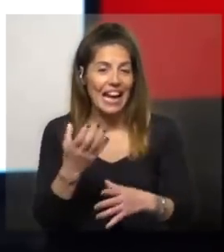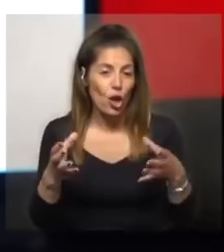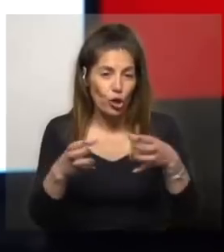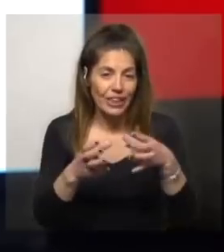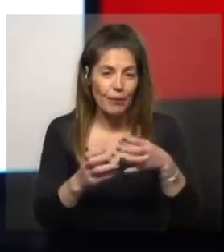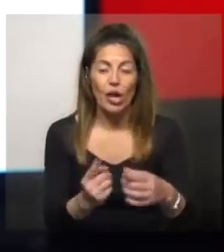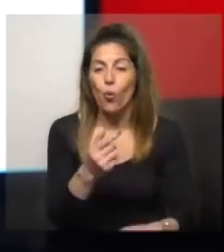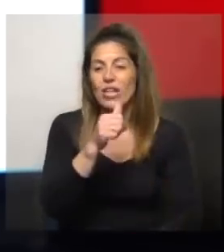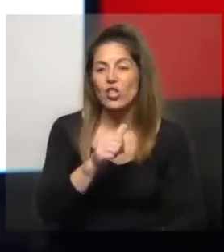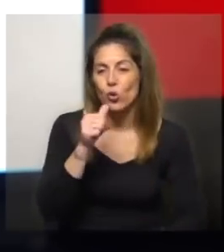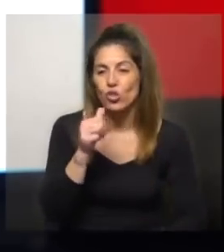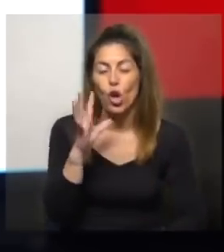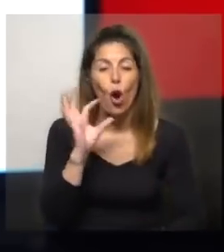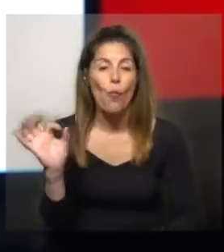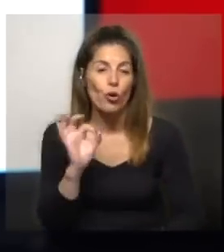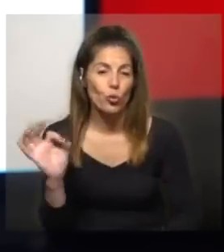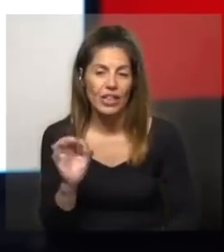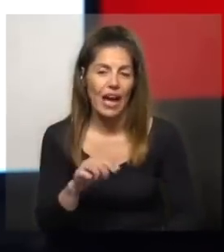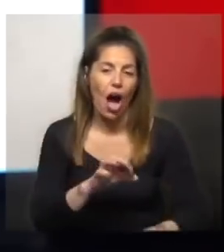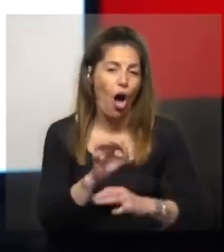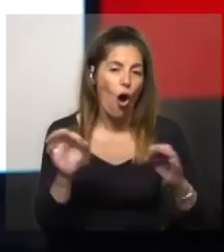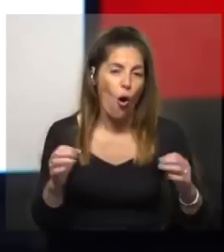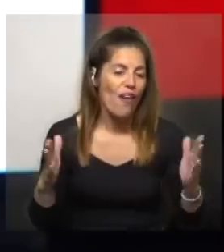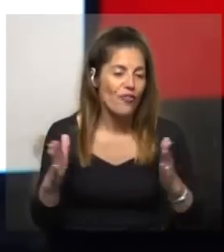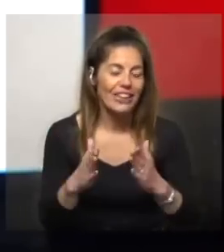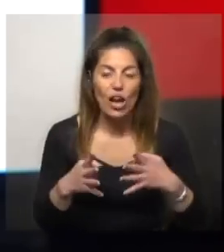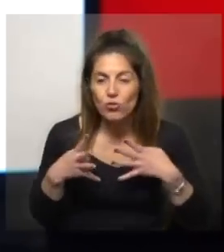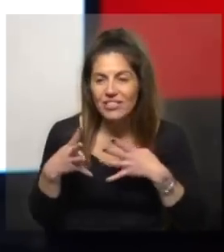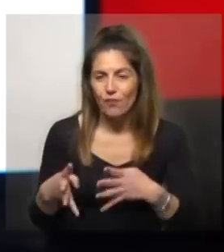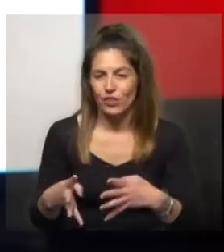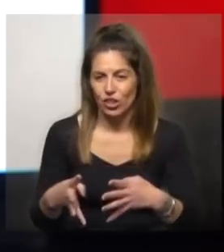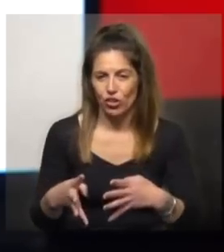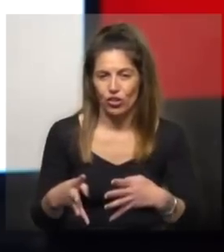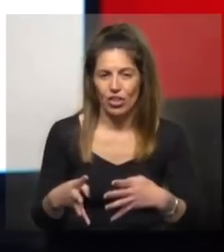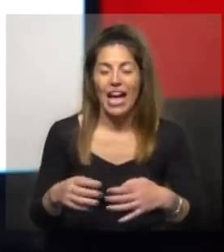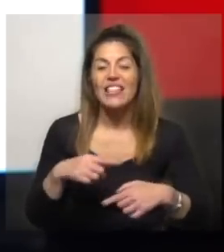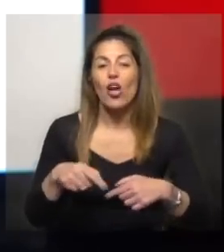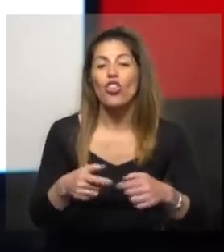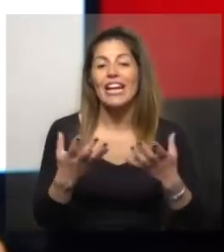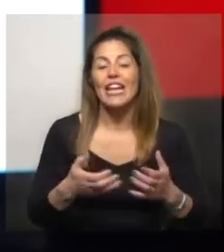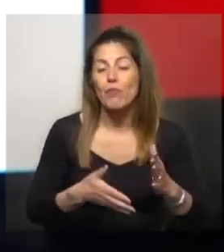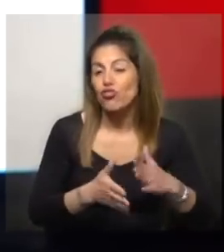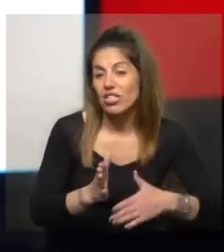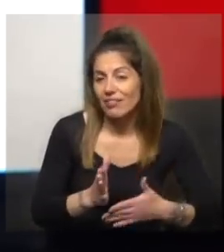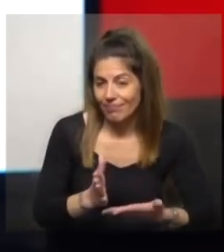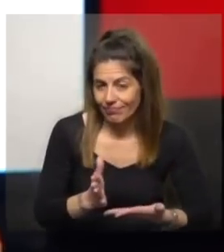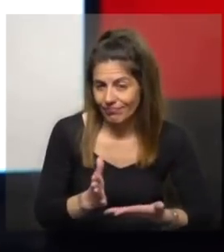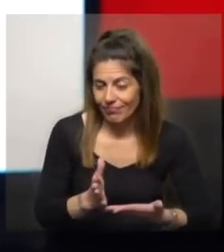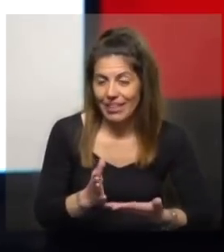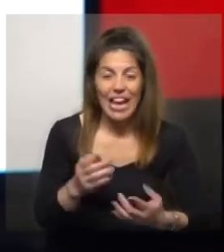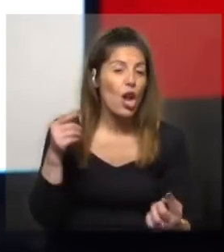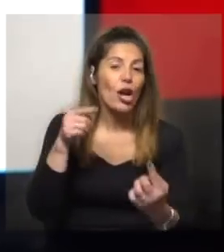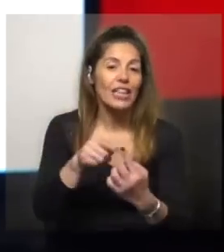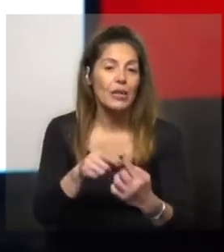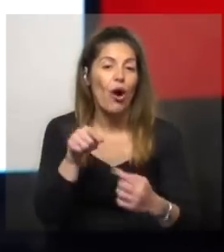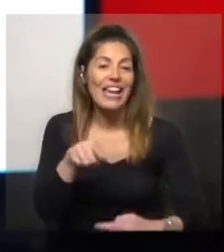o una oportunidad o o enfrentar un desafío hacia donde queremos ir o sea Esa es la